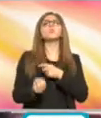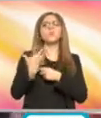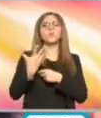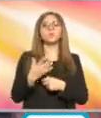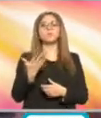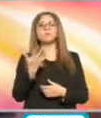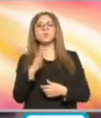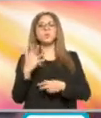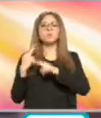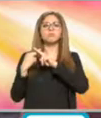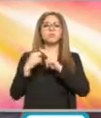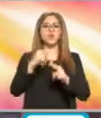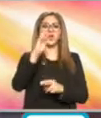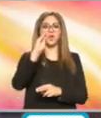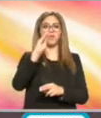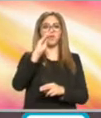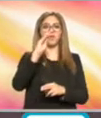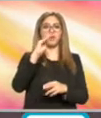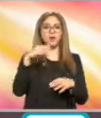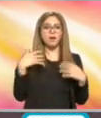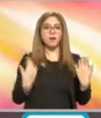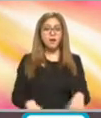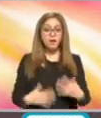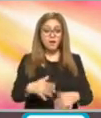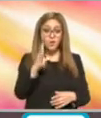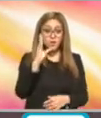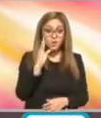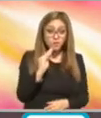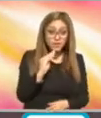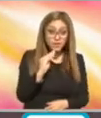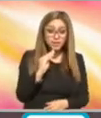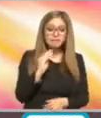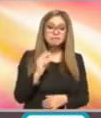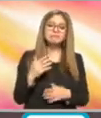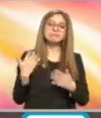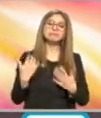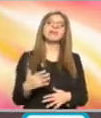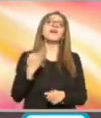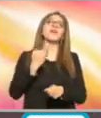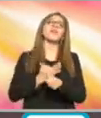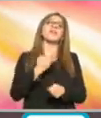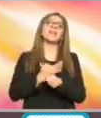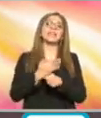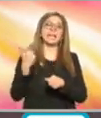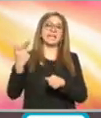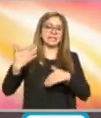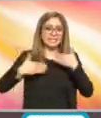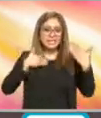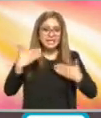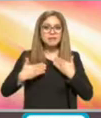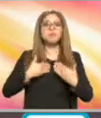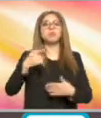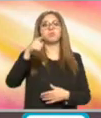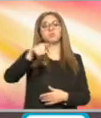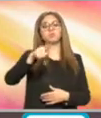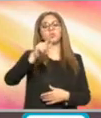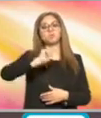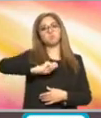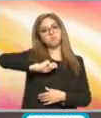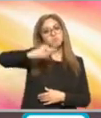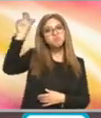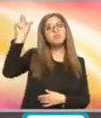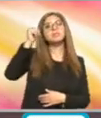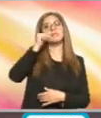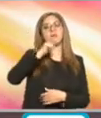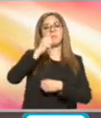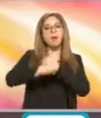discos. Más o menos. Ahí nomás, ahí Sí. nomás. Y ahorita vamos a celebrar, pues ahora sí que el éxito que